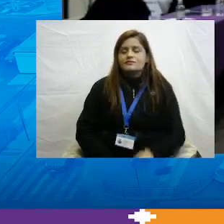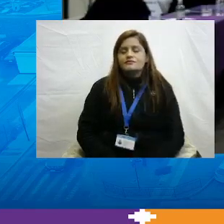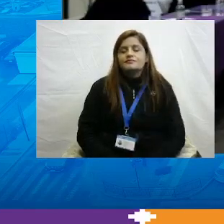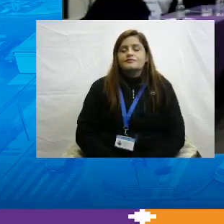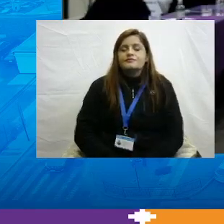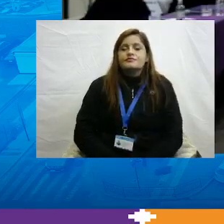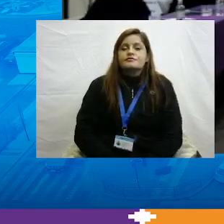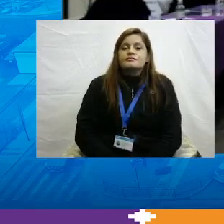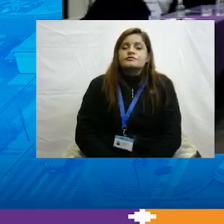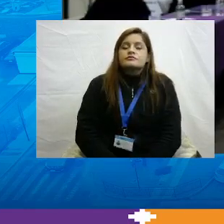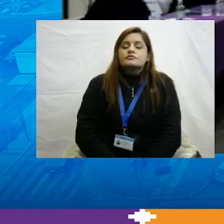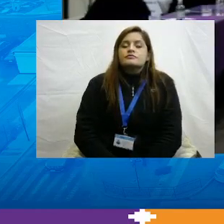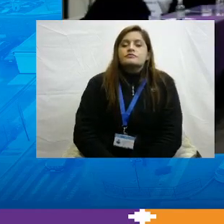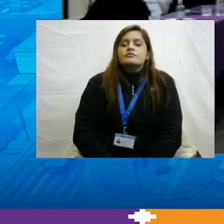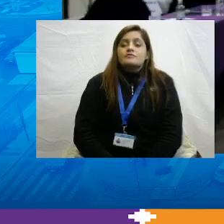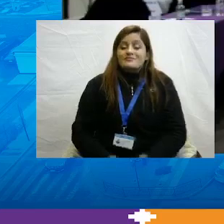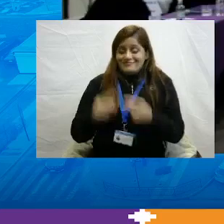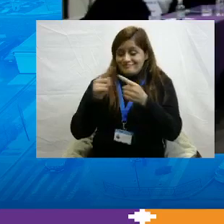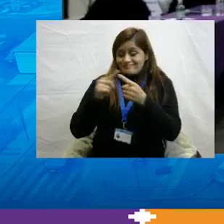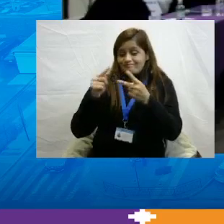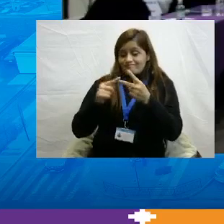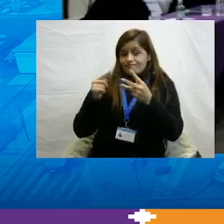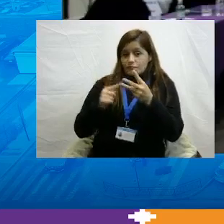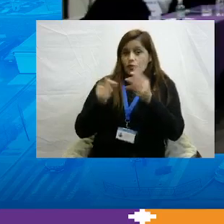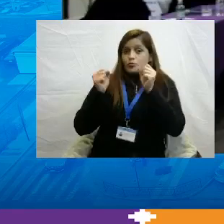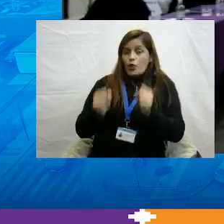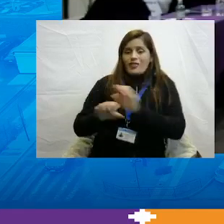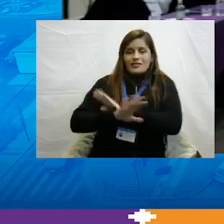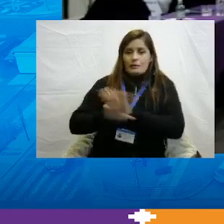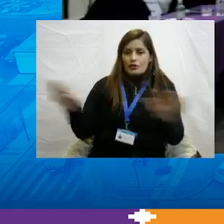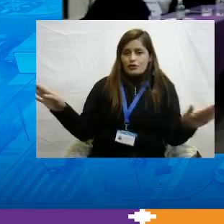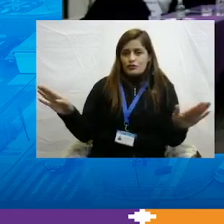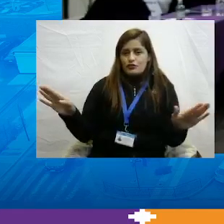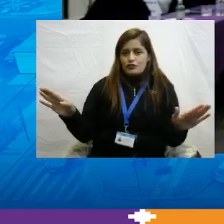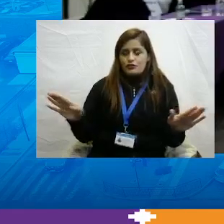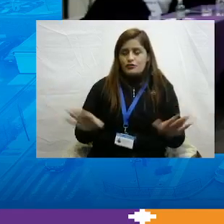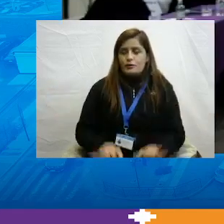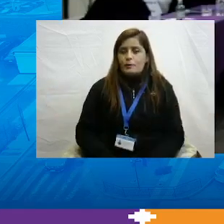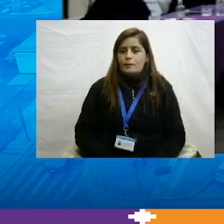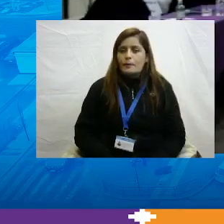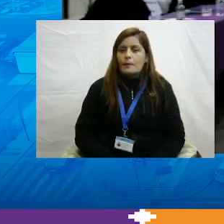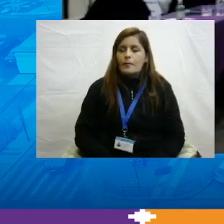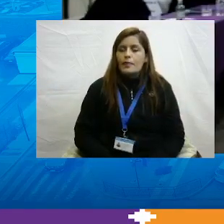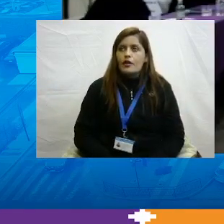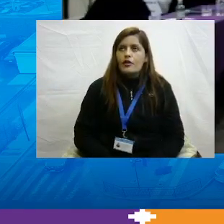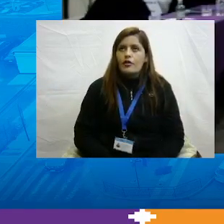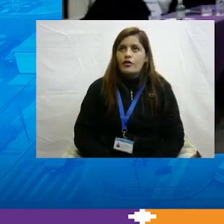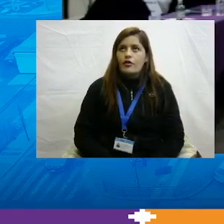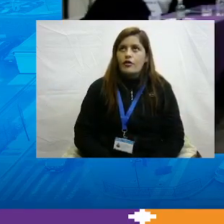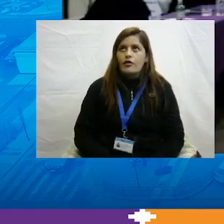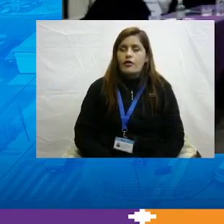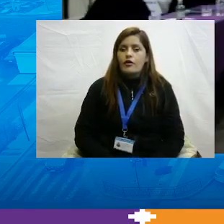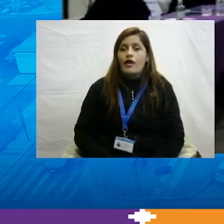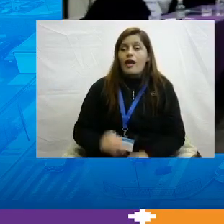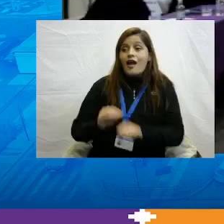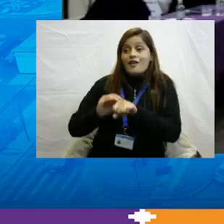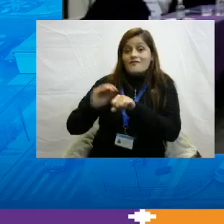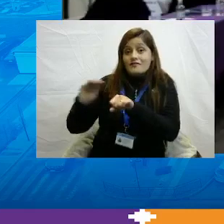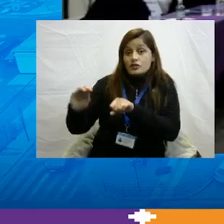tomar en cuenta para ponerle término, respecto de la notificación o aviso